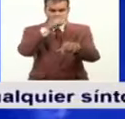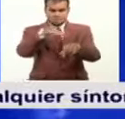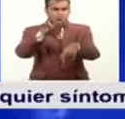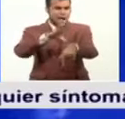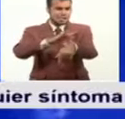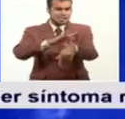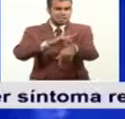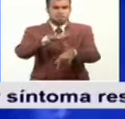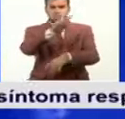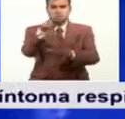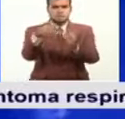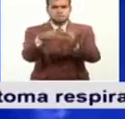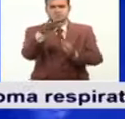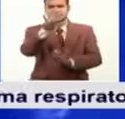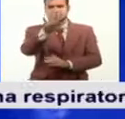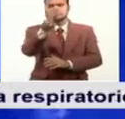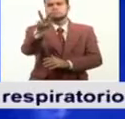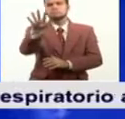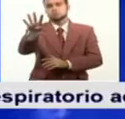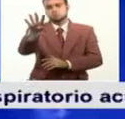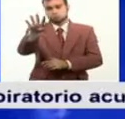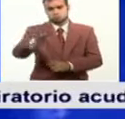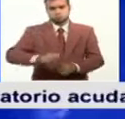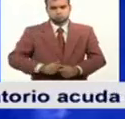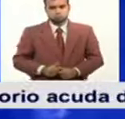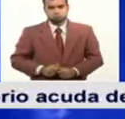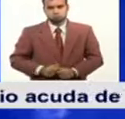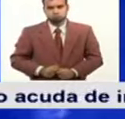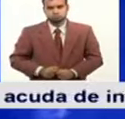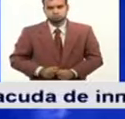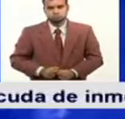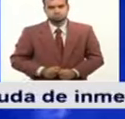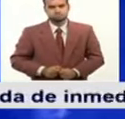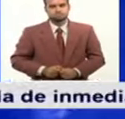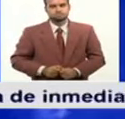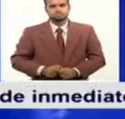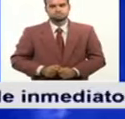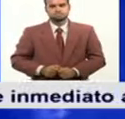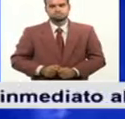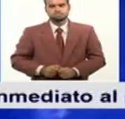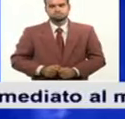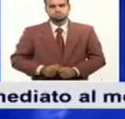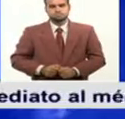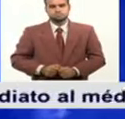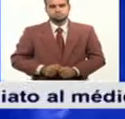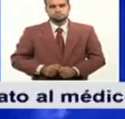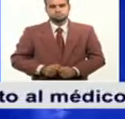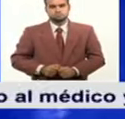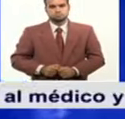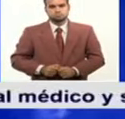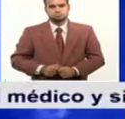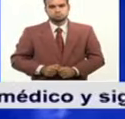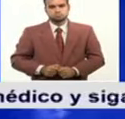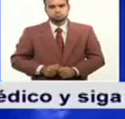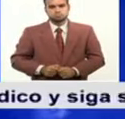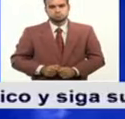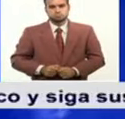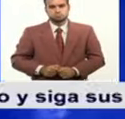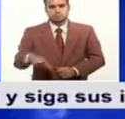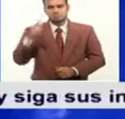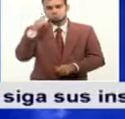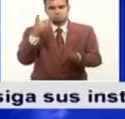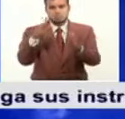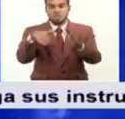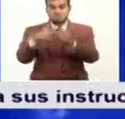2.524 pacientes pediátricos en nuestro país, 168 casos por día como